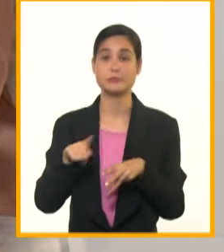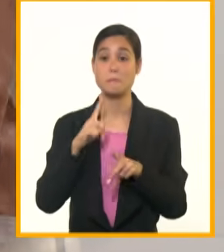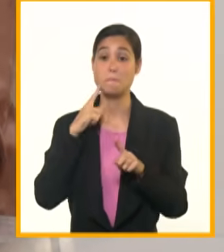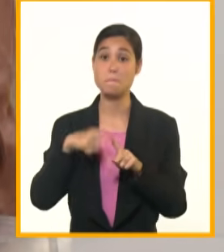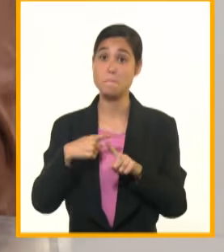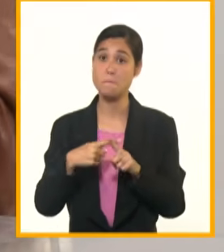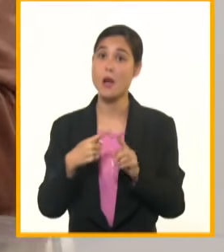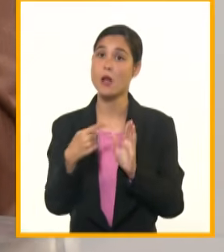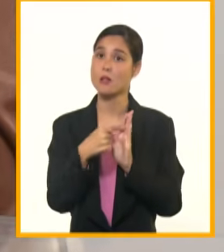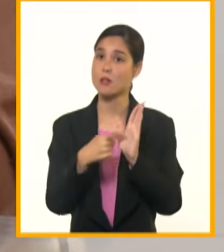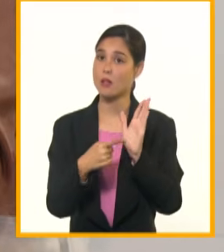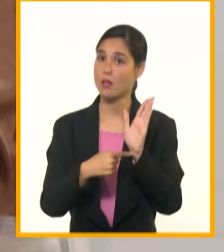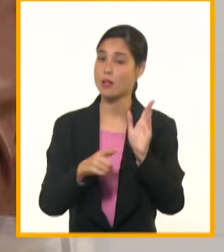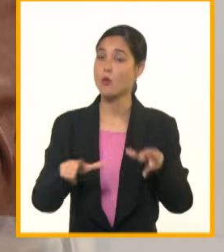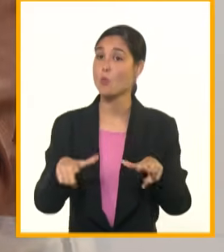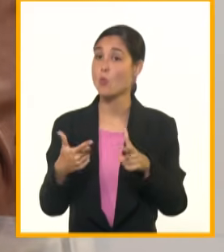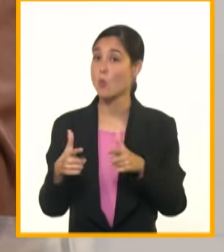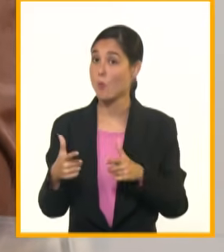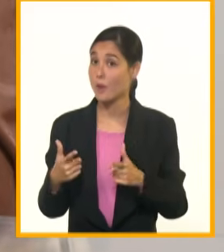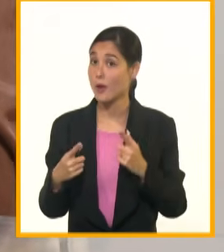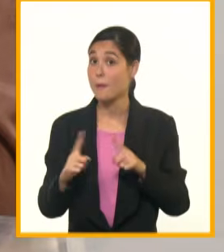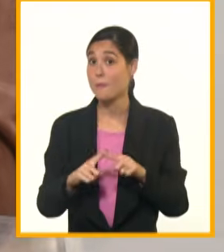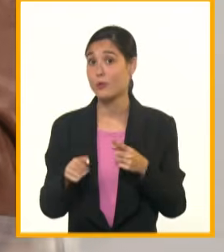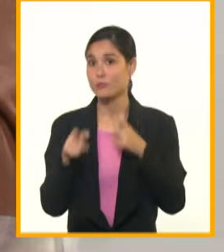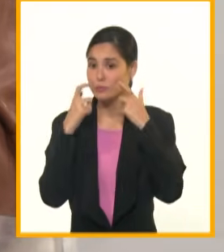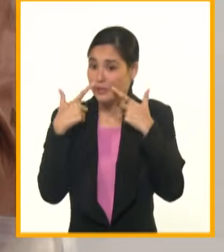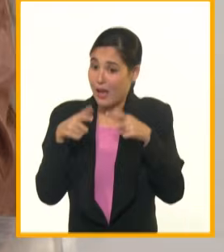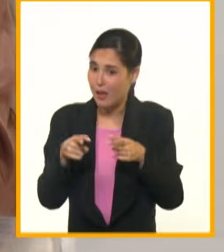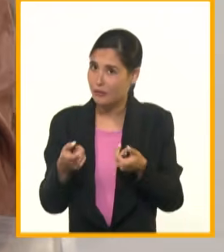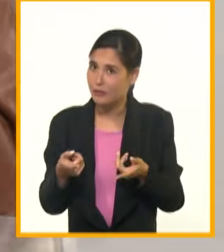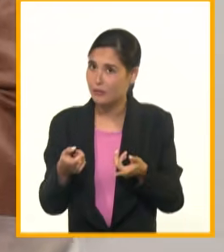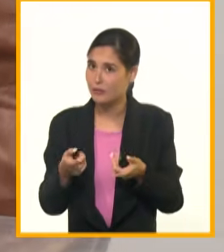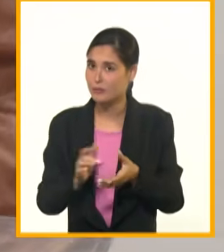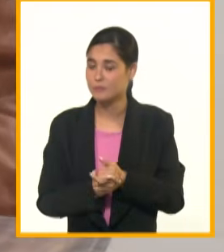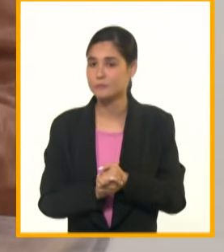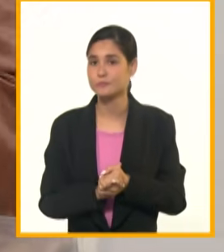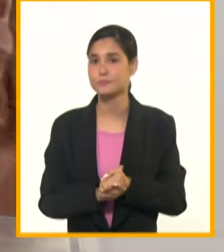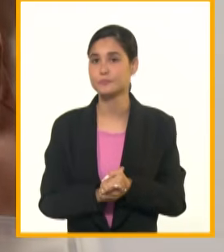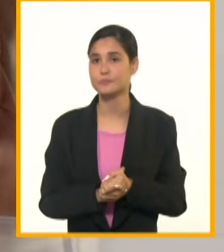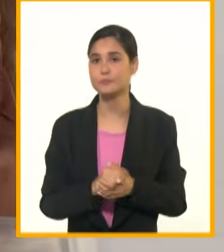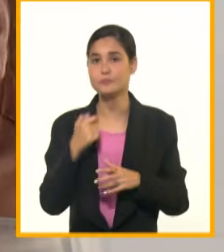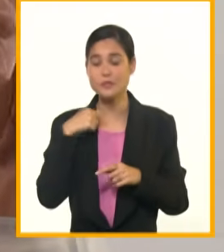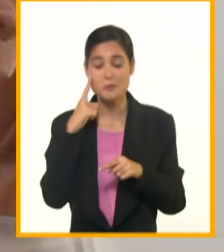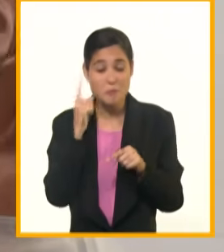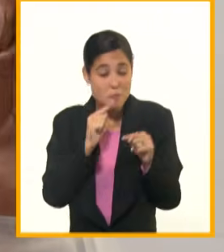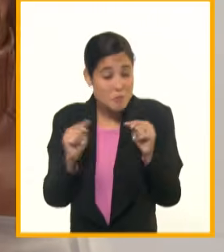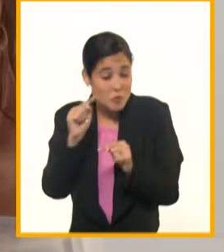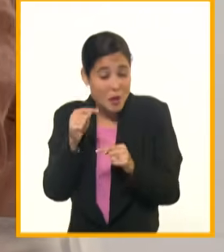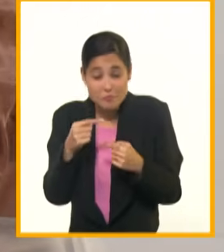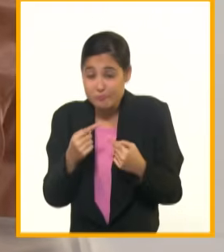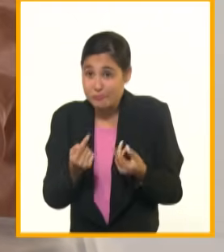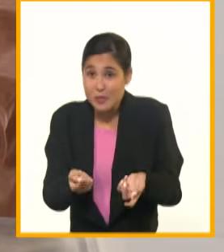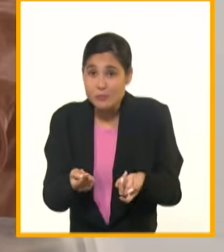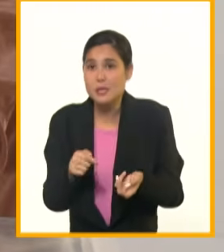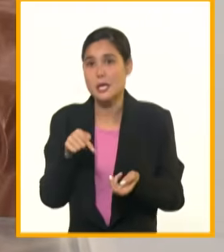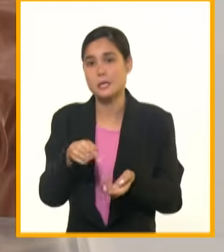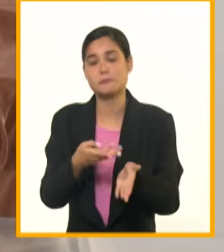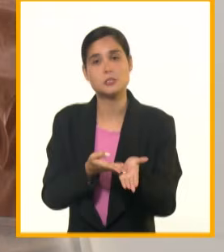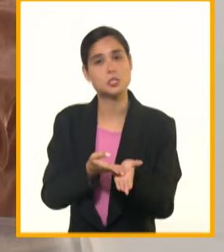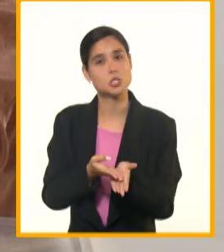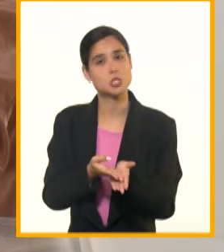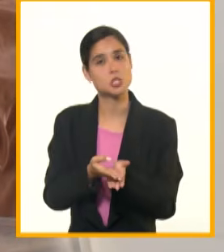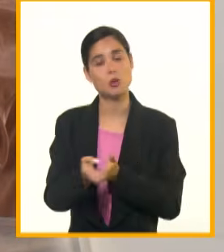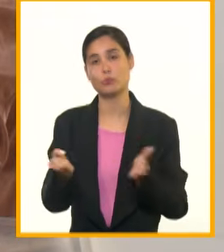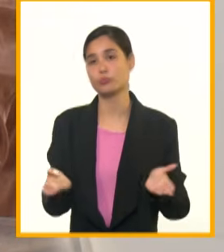por la importancia que tiene y el peso que tiene la producción de Artemisa. Una prioridad de este año es mantener y crecer